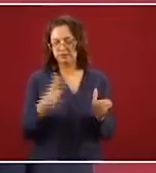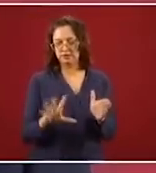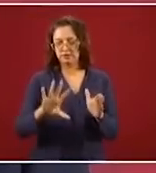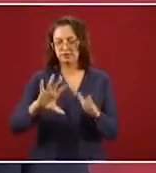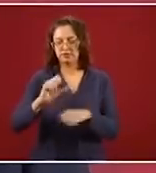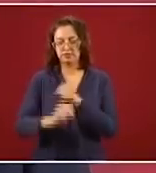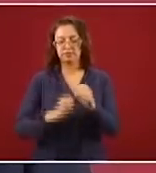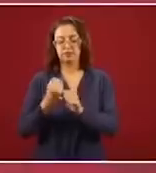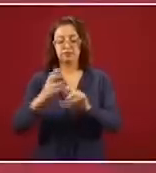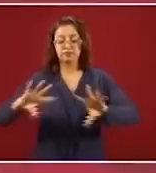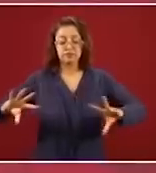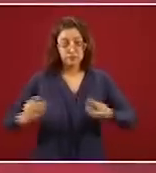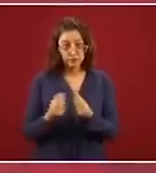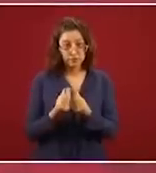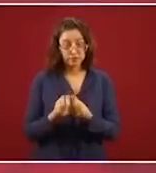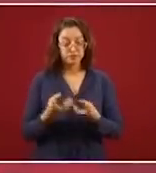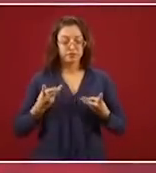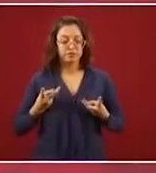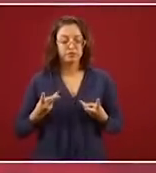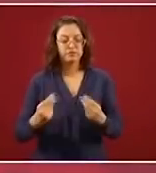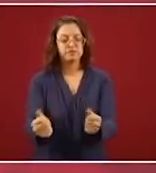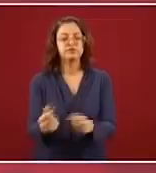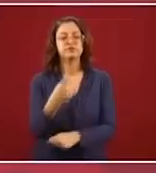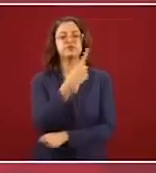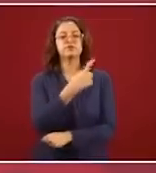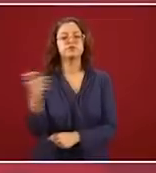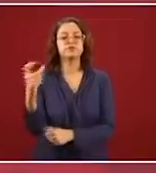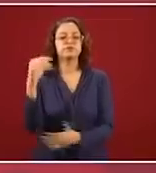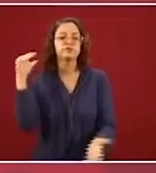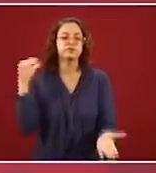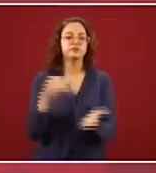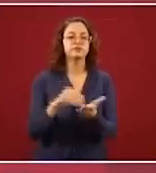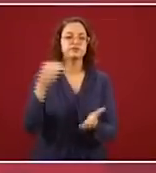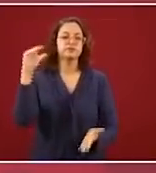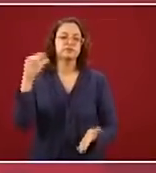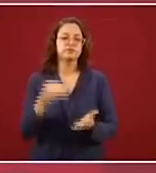100.000 millones de pesos en compra de aviones y de helicópteros.